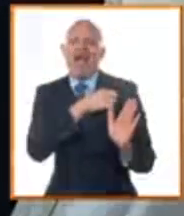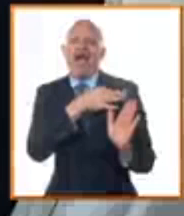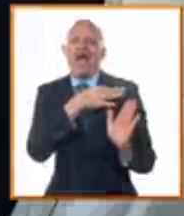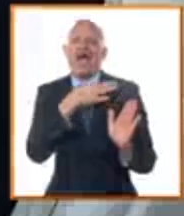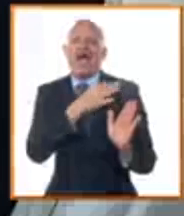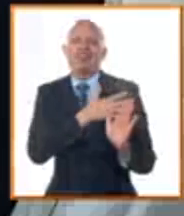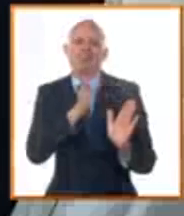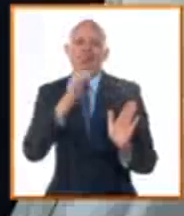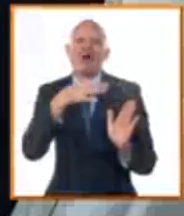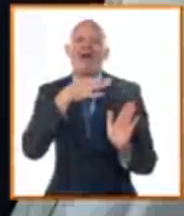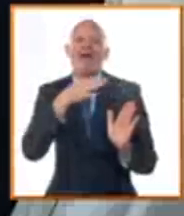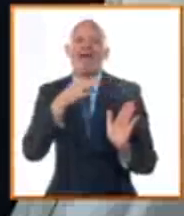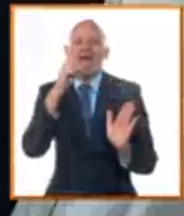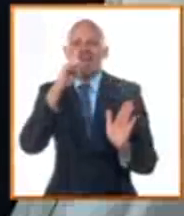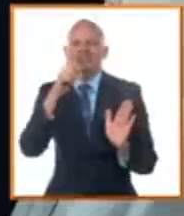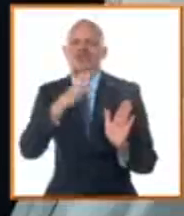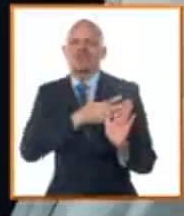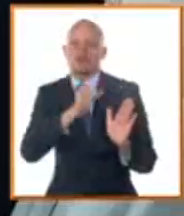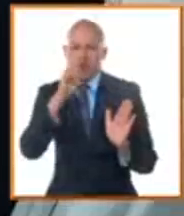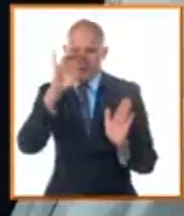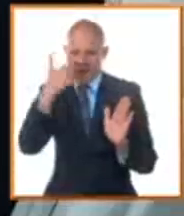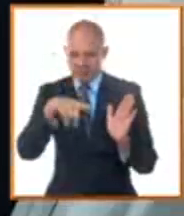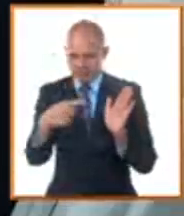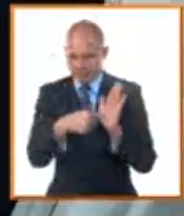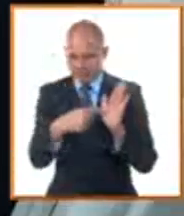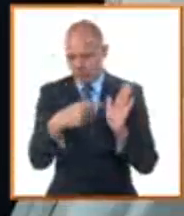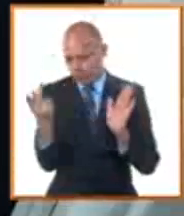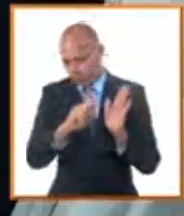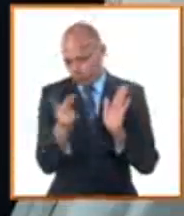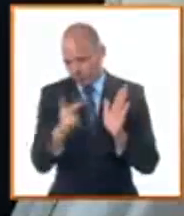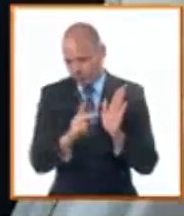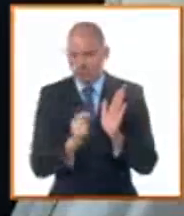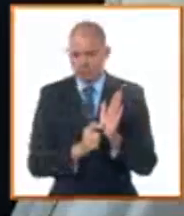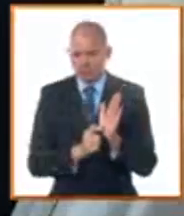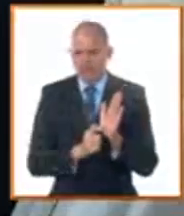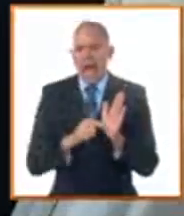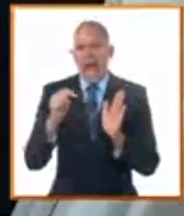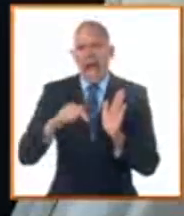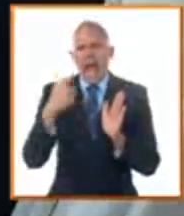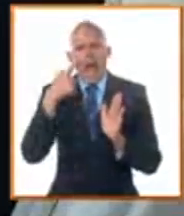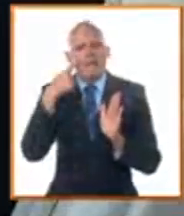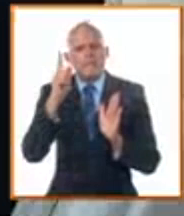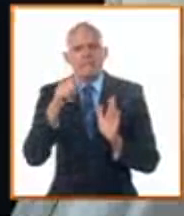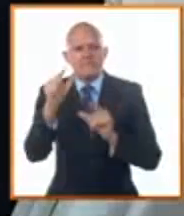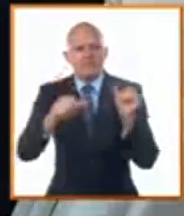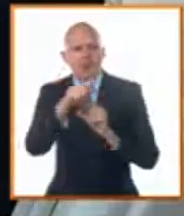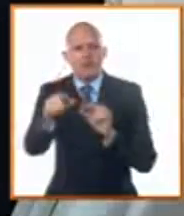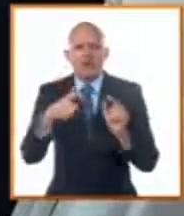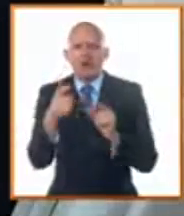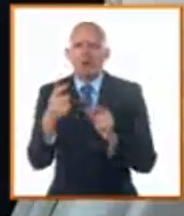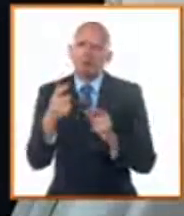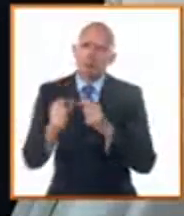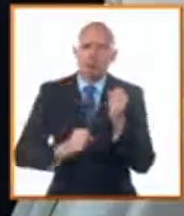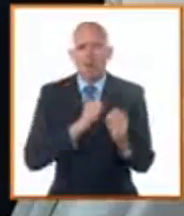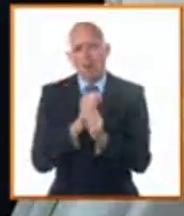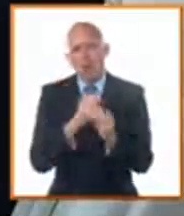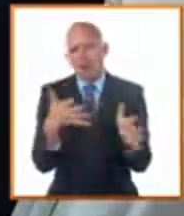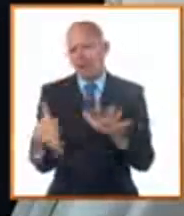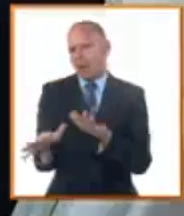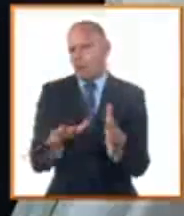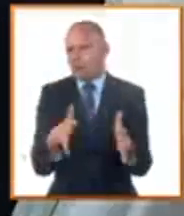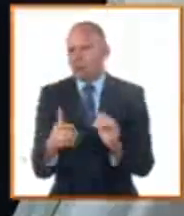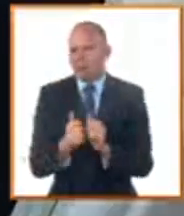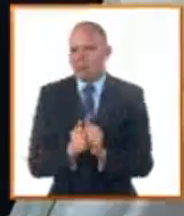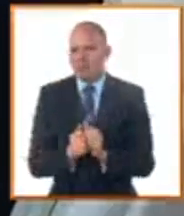del uso de estas posibilidades, en su opinión, ¿cuál es la principal traba? ¿Es la propia tecnológica